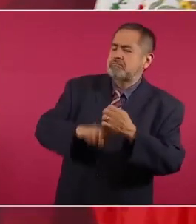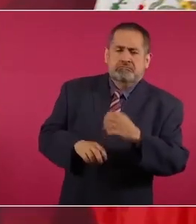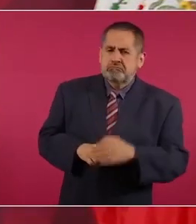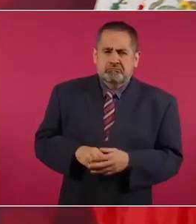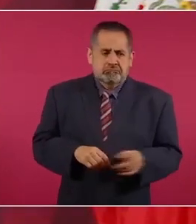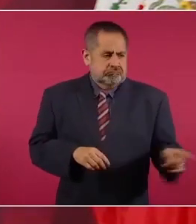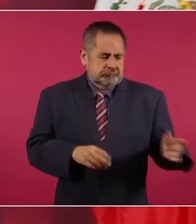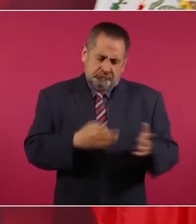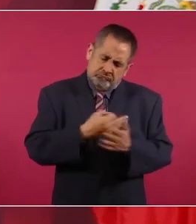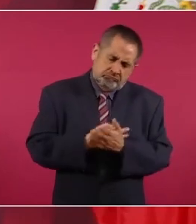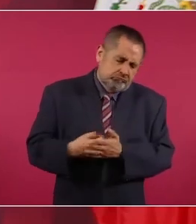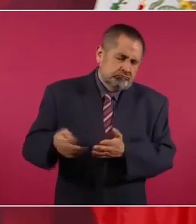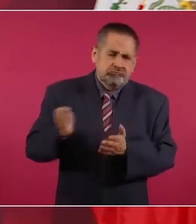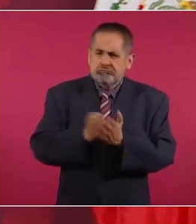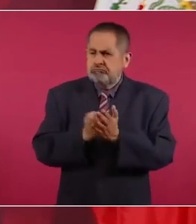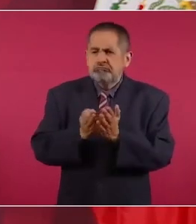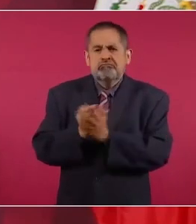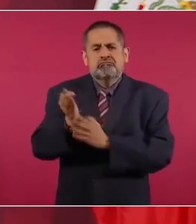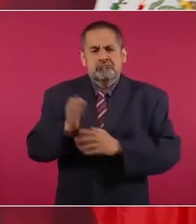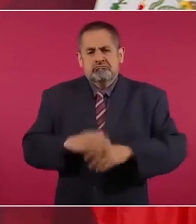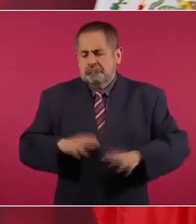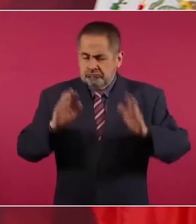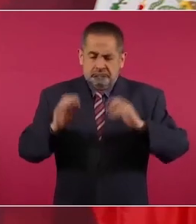arrojo y